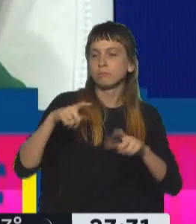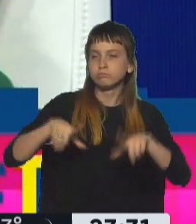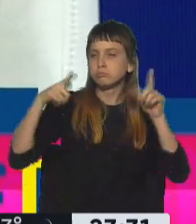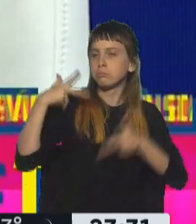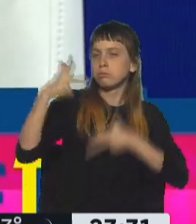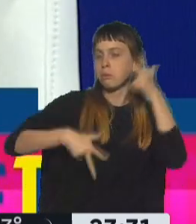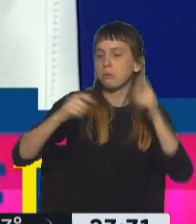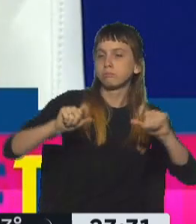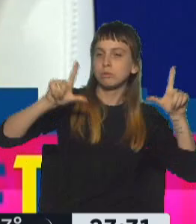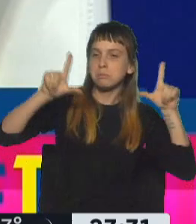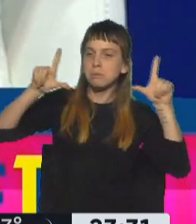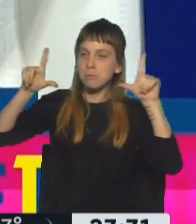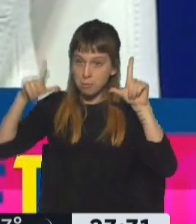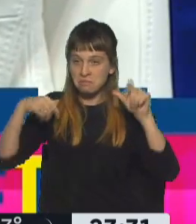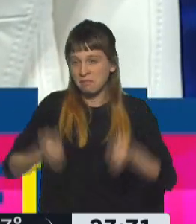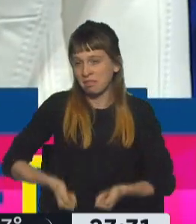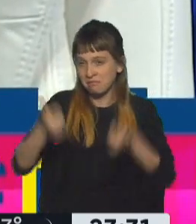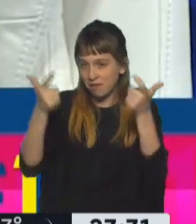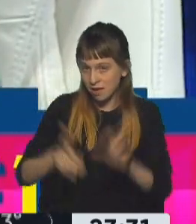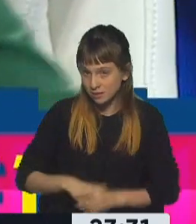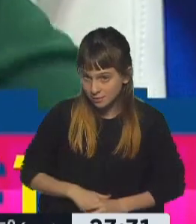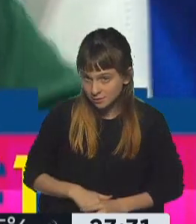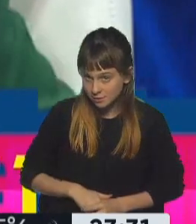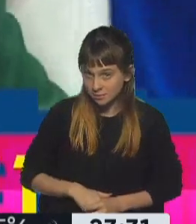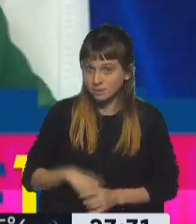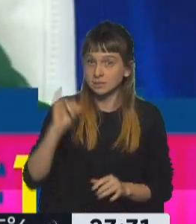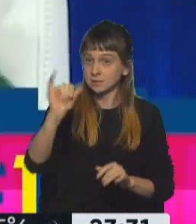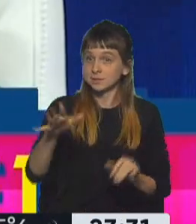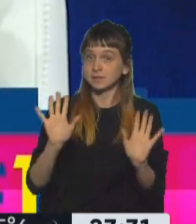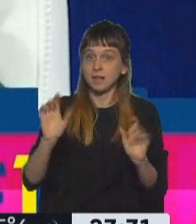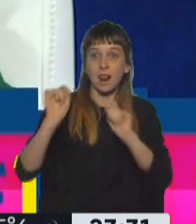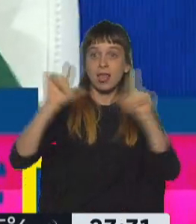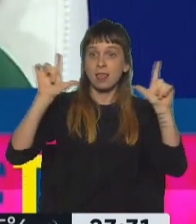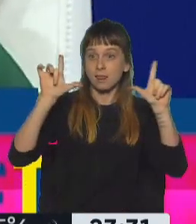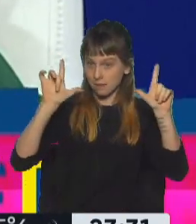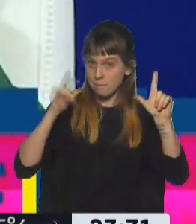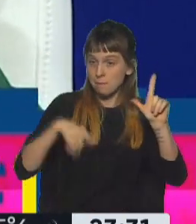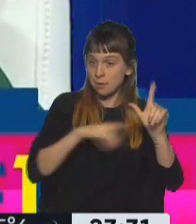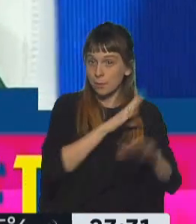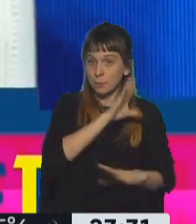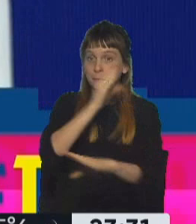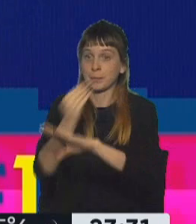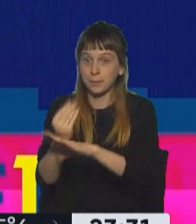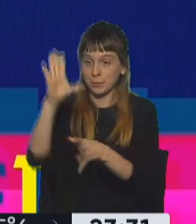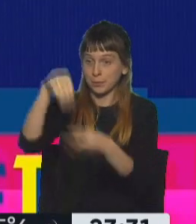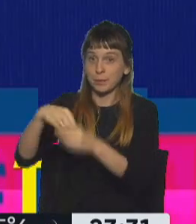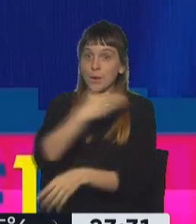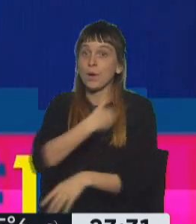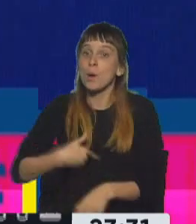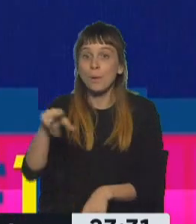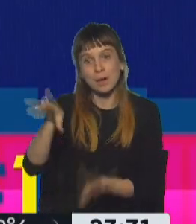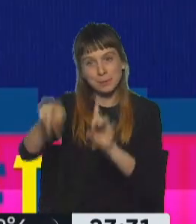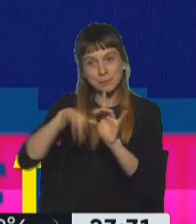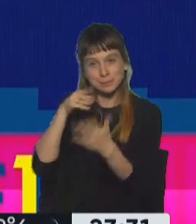En tribunales y en los sets de televisión hacer política es lo más fácil que hay. El tema es cuando llegas al gobierno. ¿Hoy dónde se hace más política? ¿En tribunales?